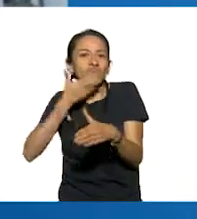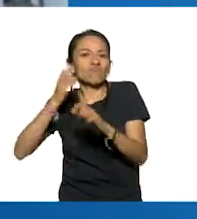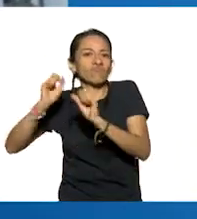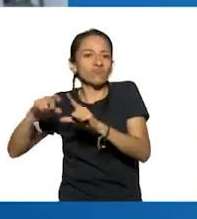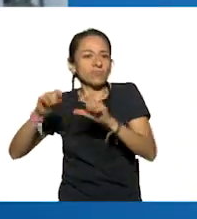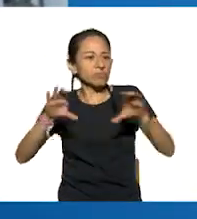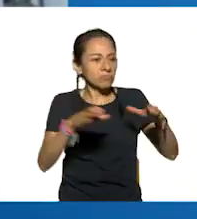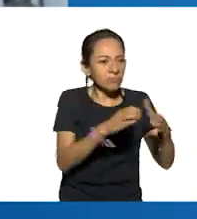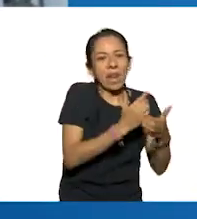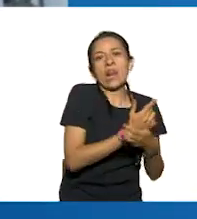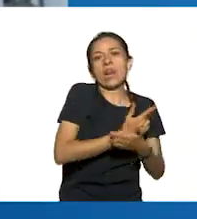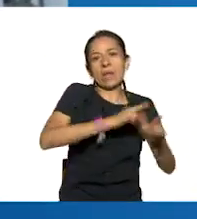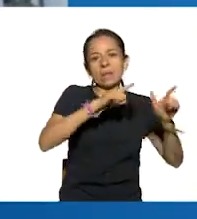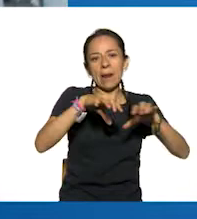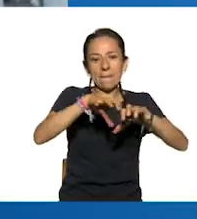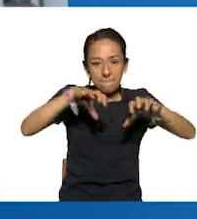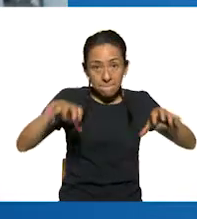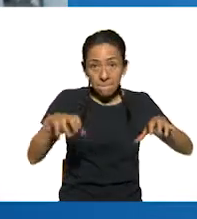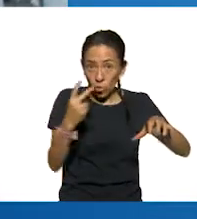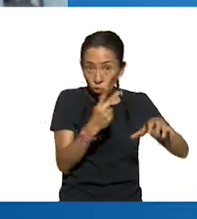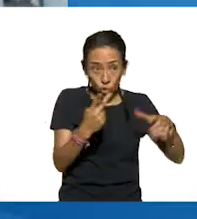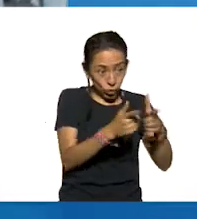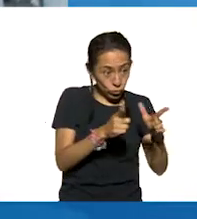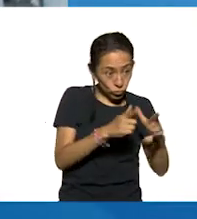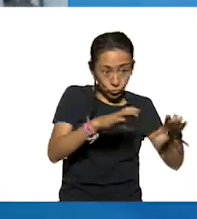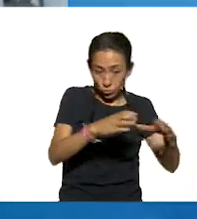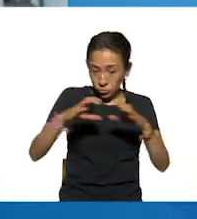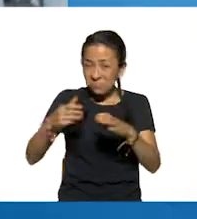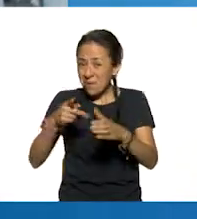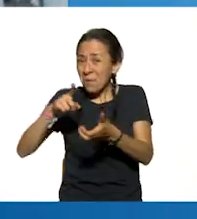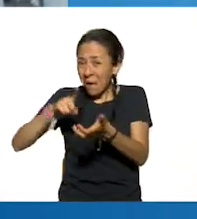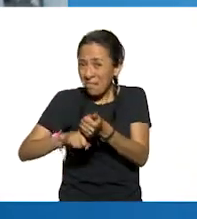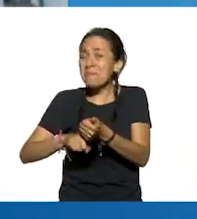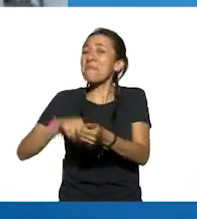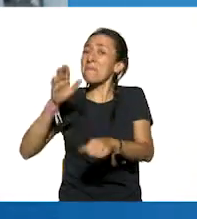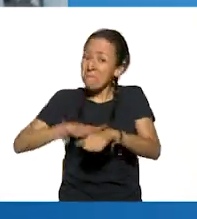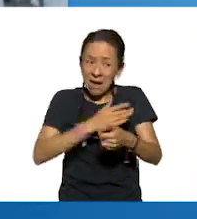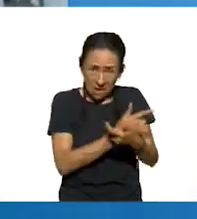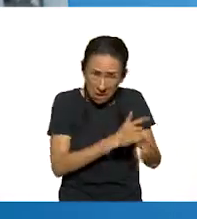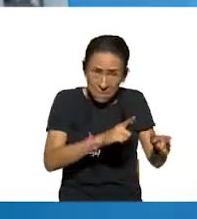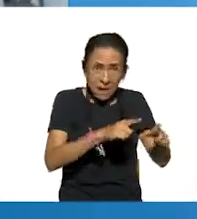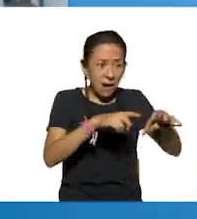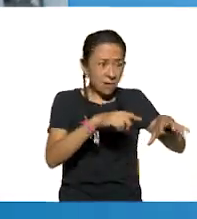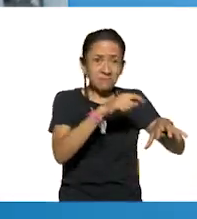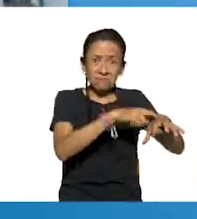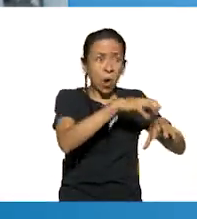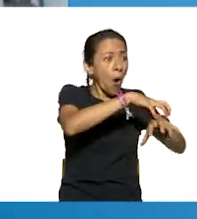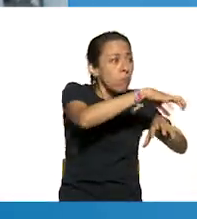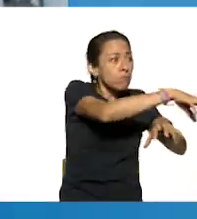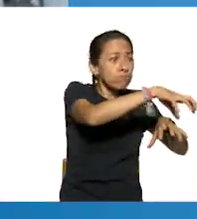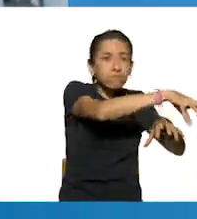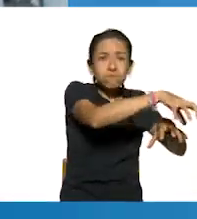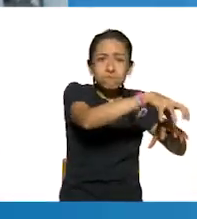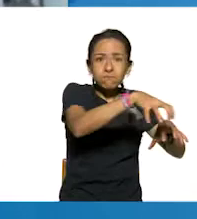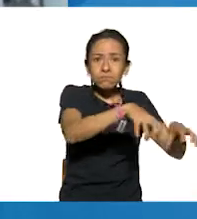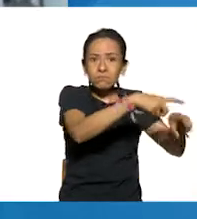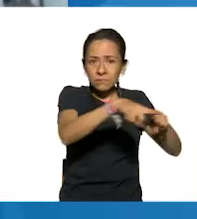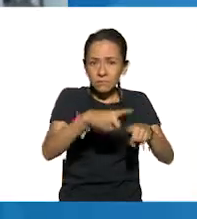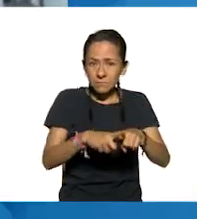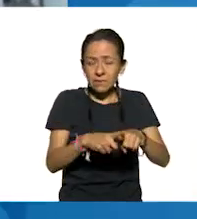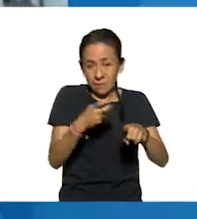más grupos había ahí, incluso entre los liberales había diferentes corrientes. Es difícil hablar de un México en ese momento,